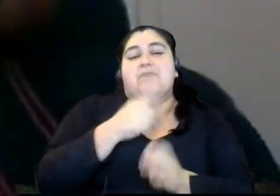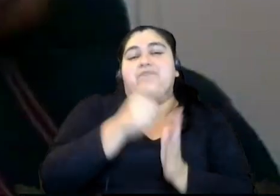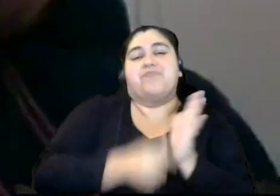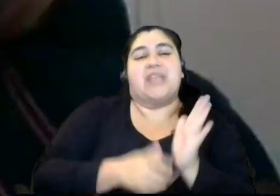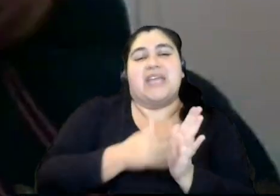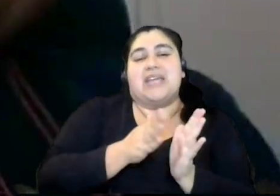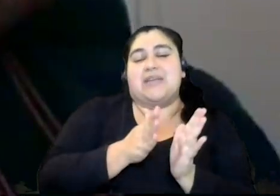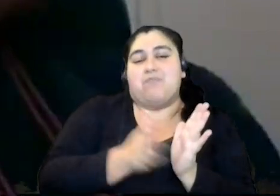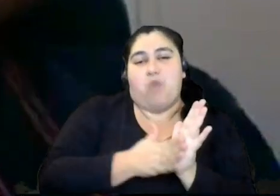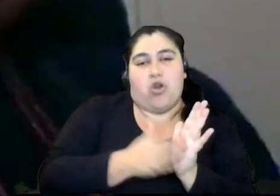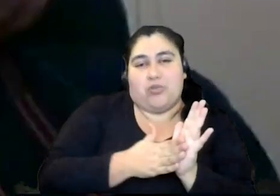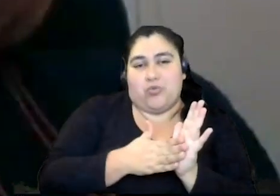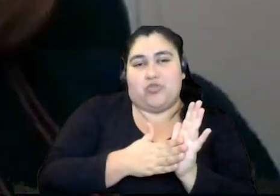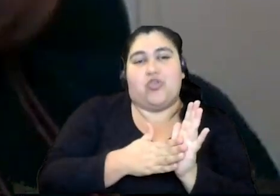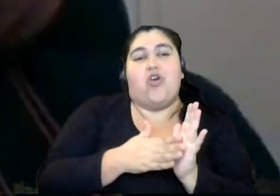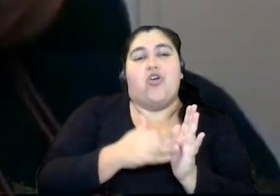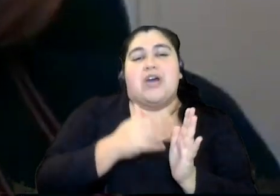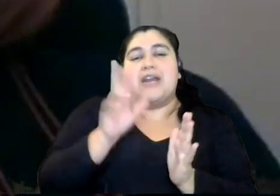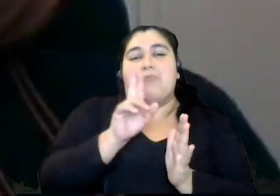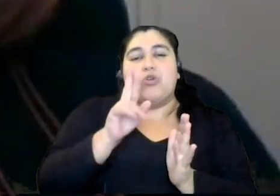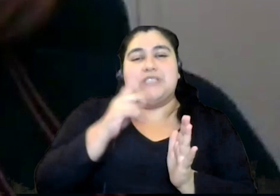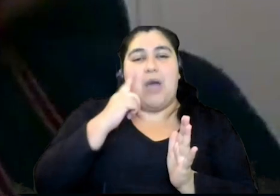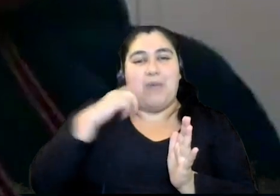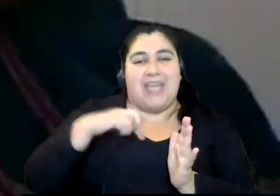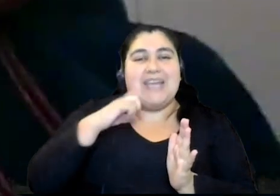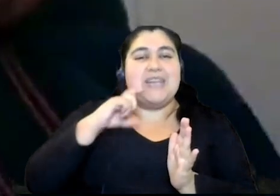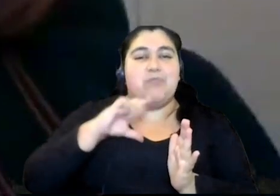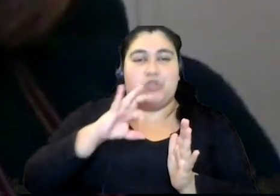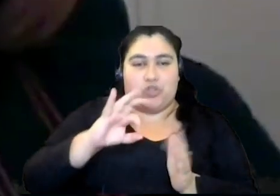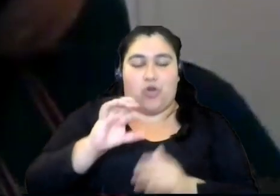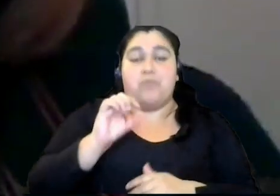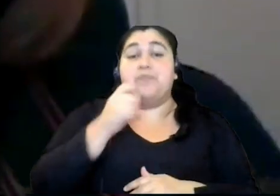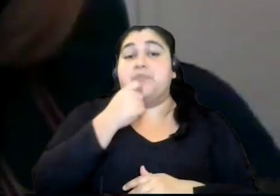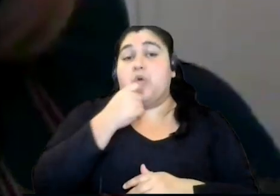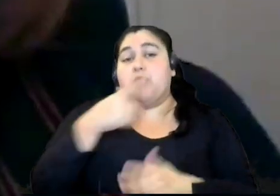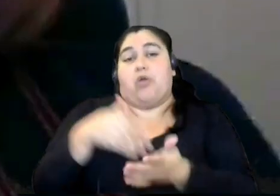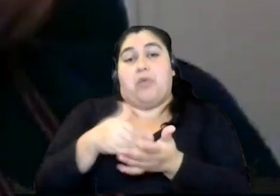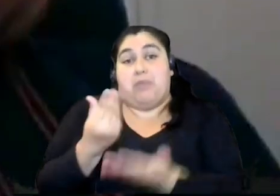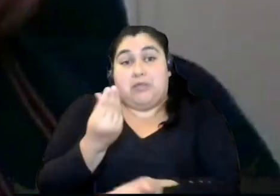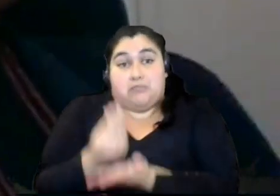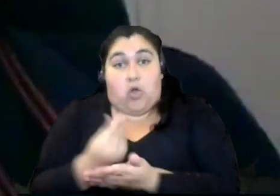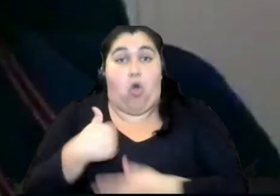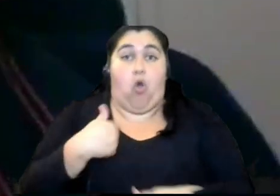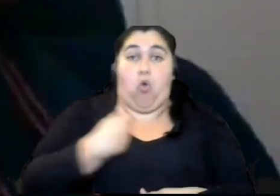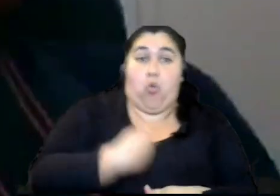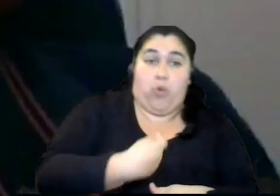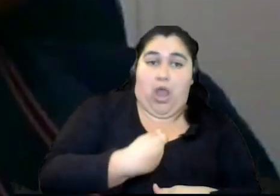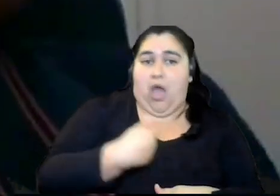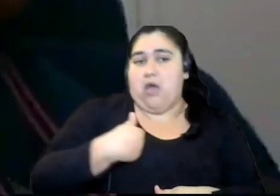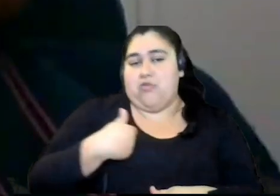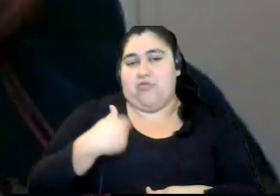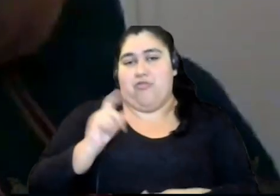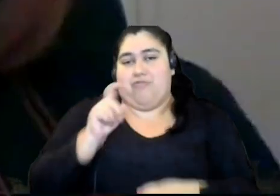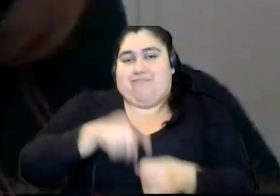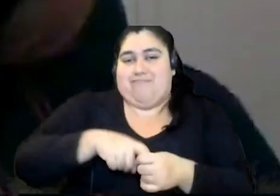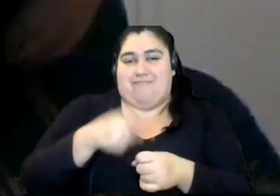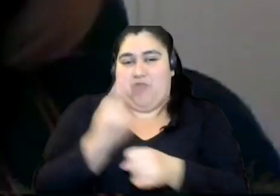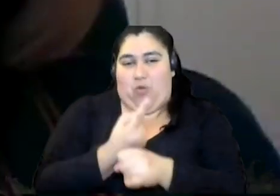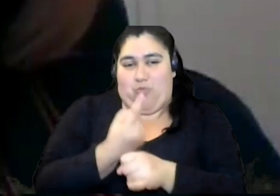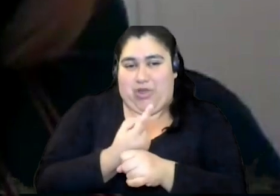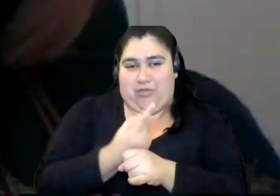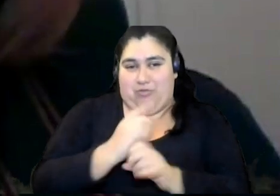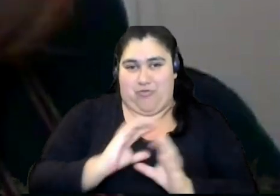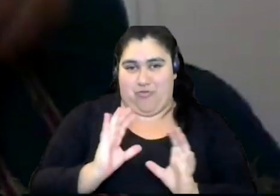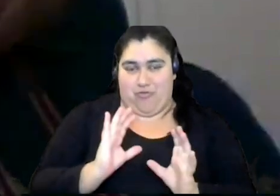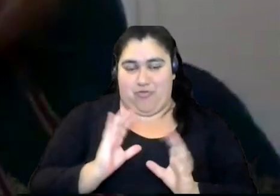decía, si yo hoy trabajo únicamente por dependencia o únicamente soy jubilado, no estoy